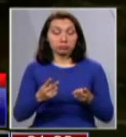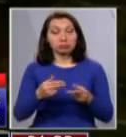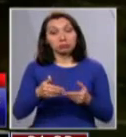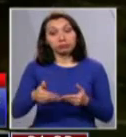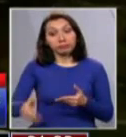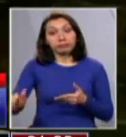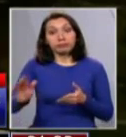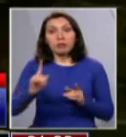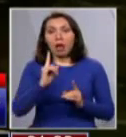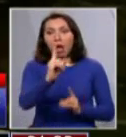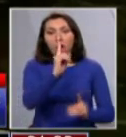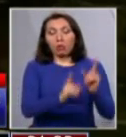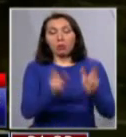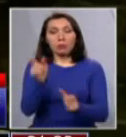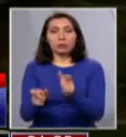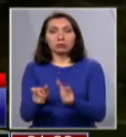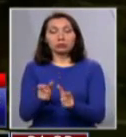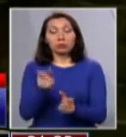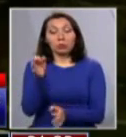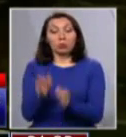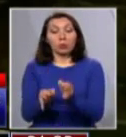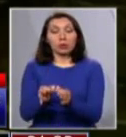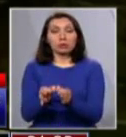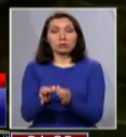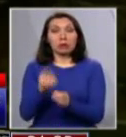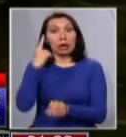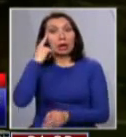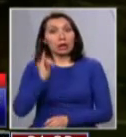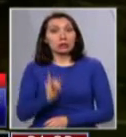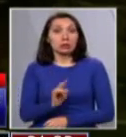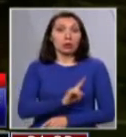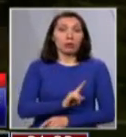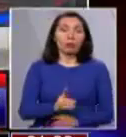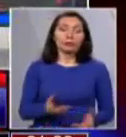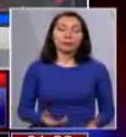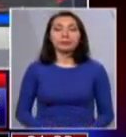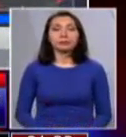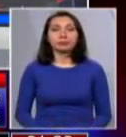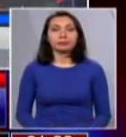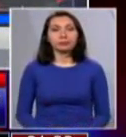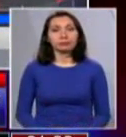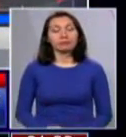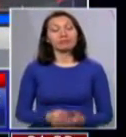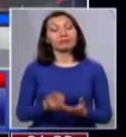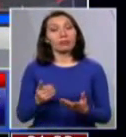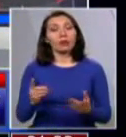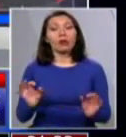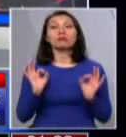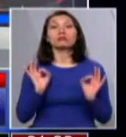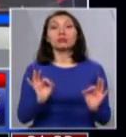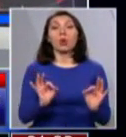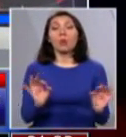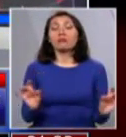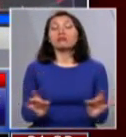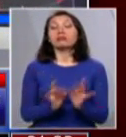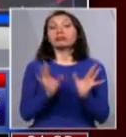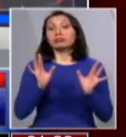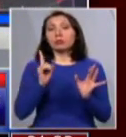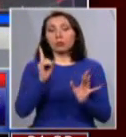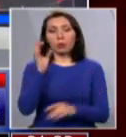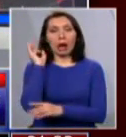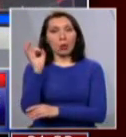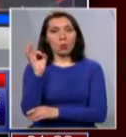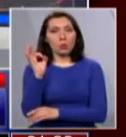creo que más bien cada persona juzgue qué es lo que cree y mal pero la coincidencia de una